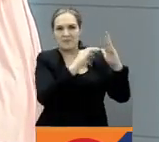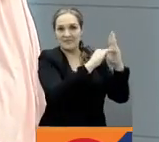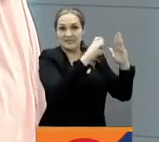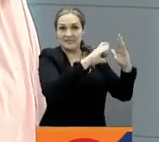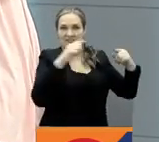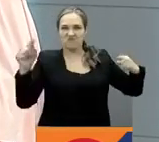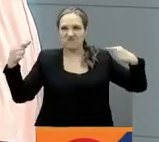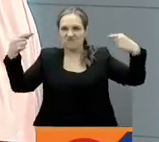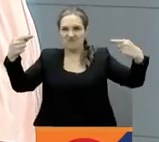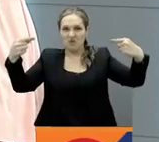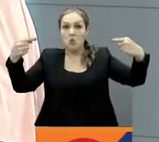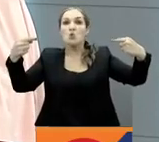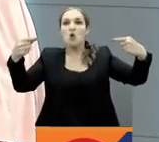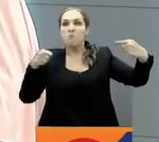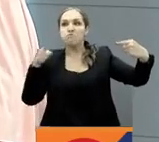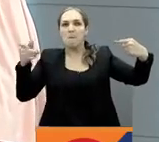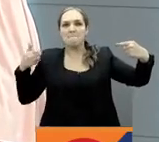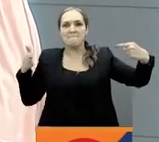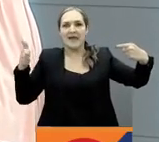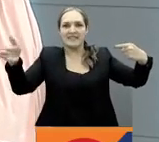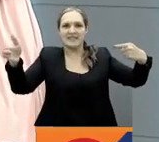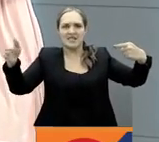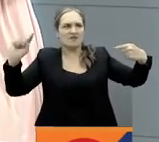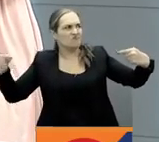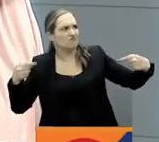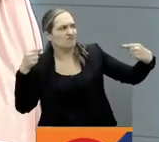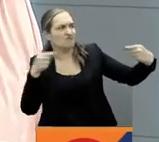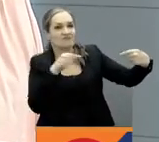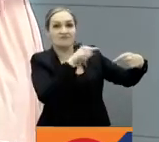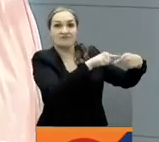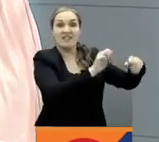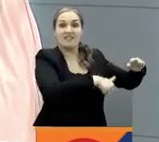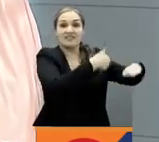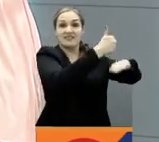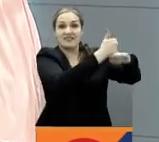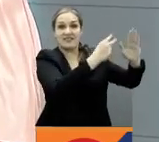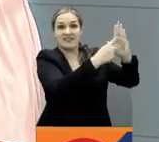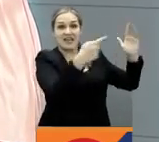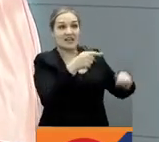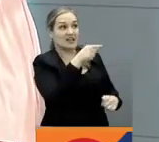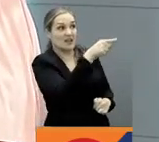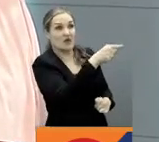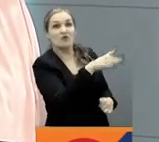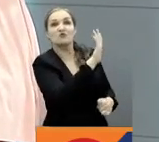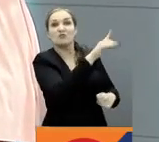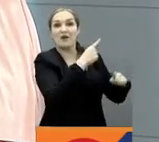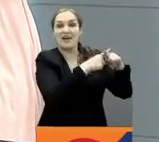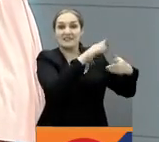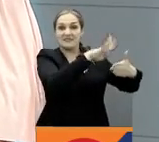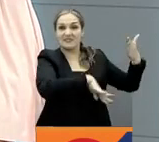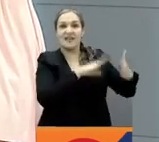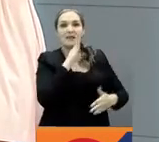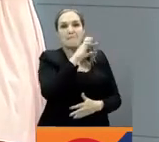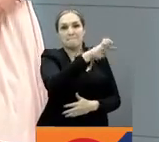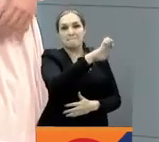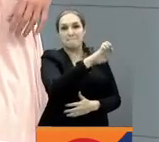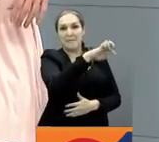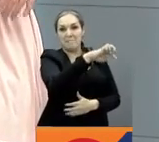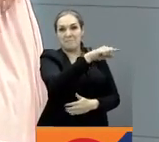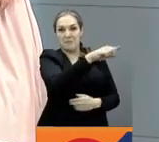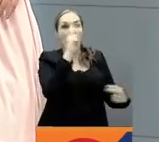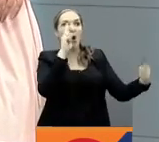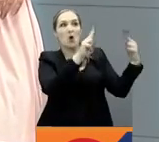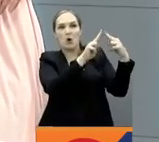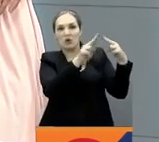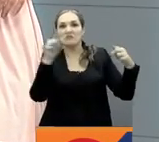como protagonistas a Messi, enfrentando al técnico con el que ganó todo con el Barcelona, Pep Guardiola. También habrá